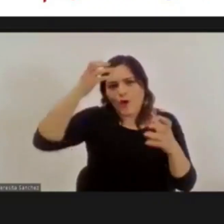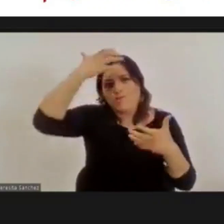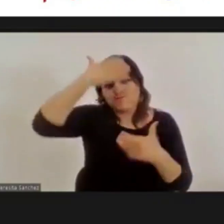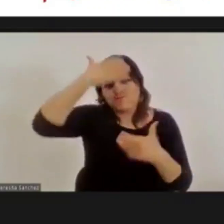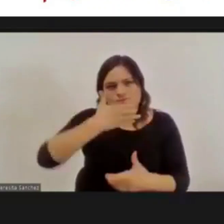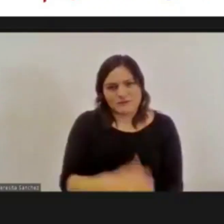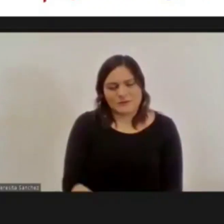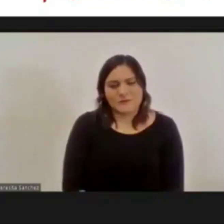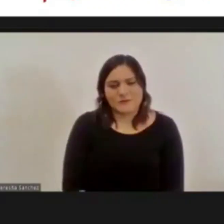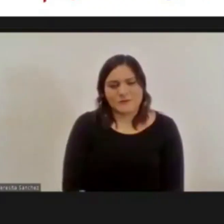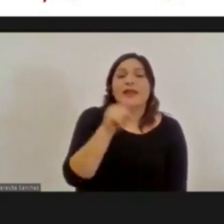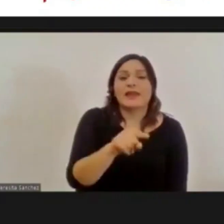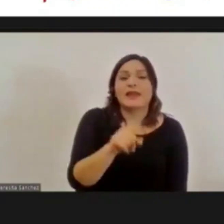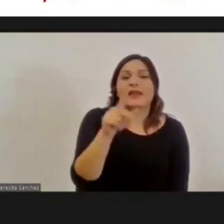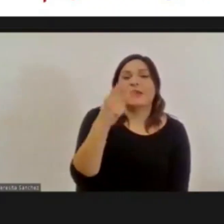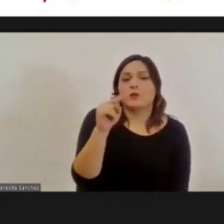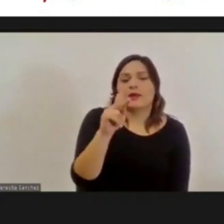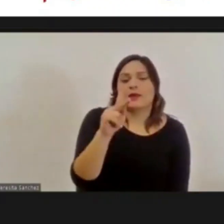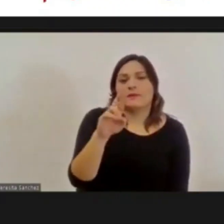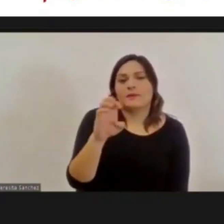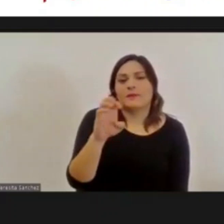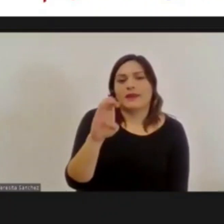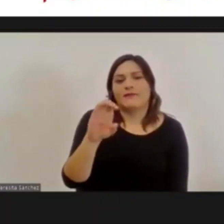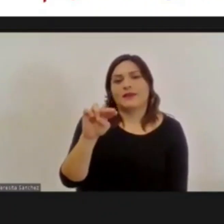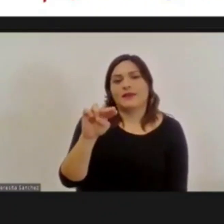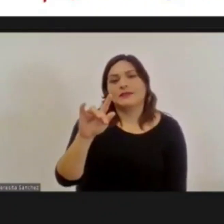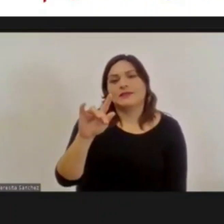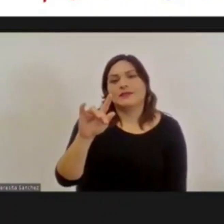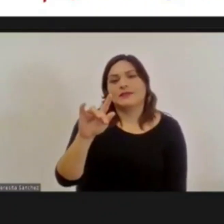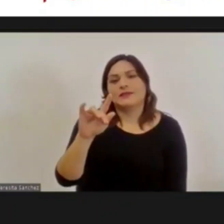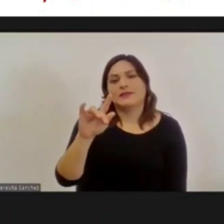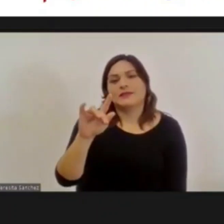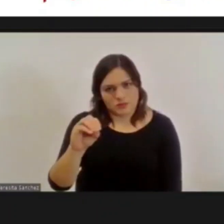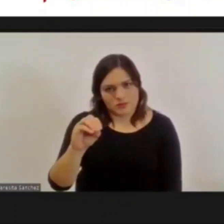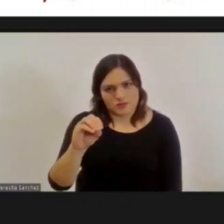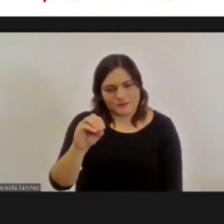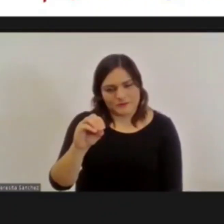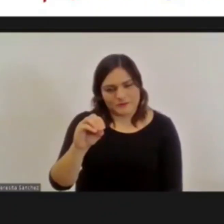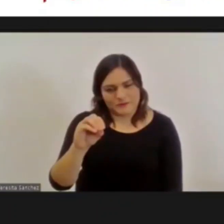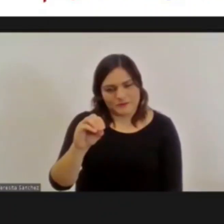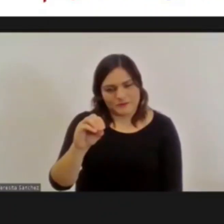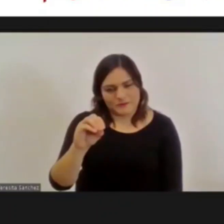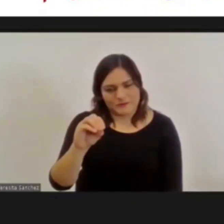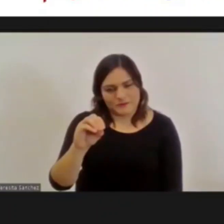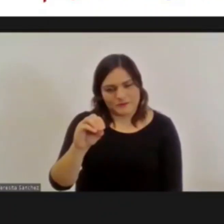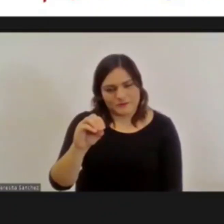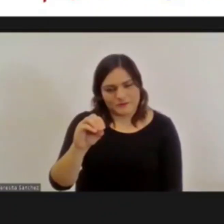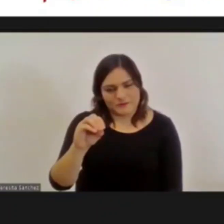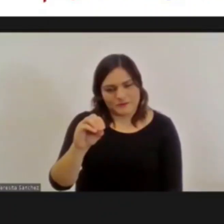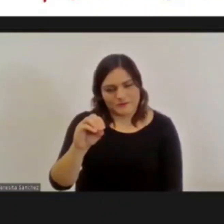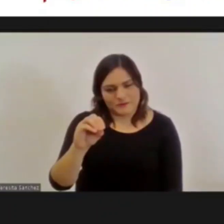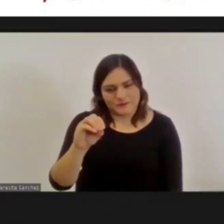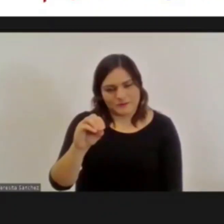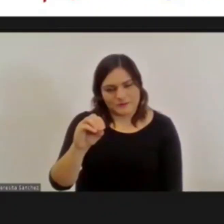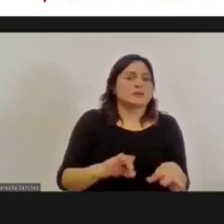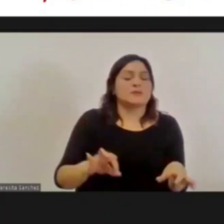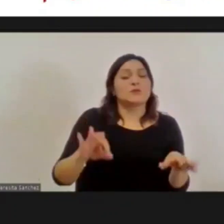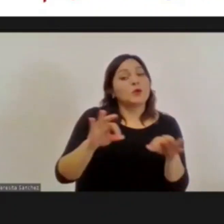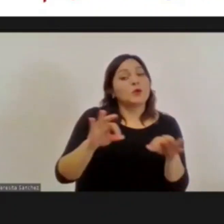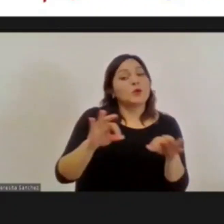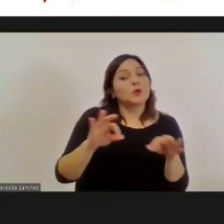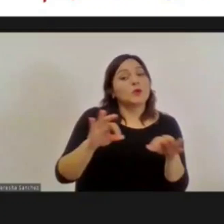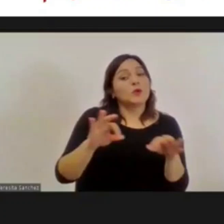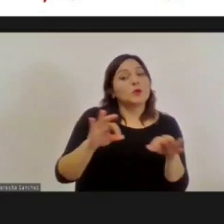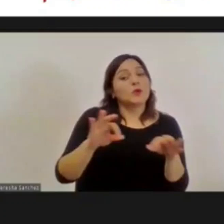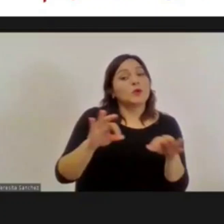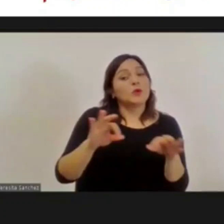llama Prevenito y puede ser quizás uno de los personajes más importantes. Pronto, muy pronto,